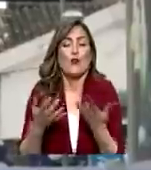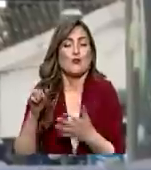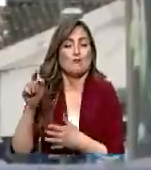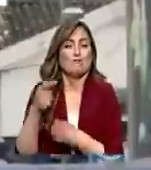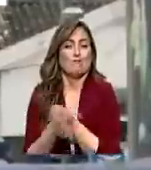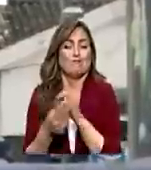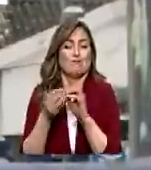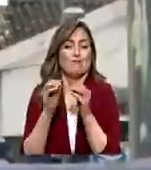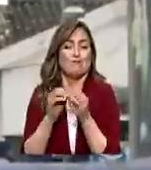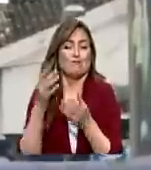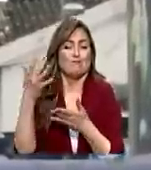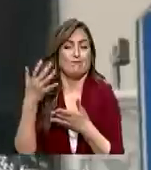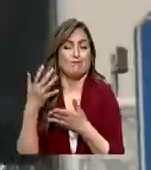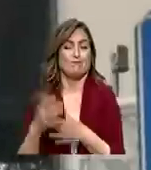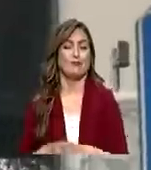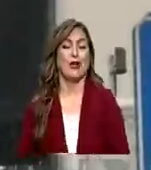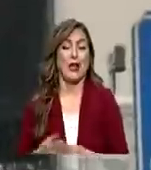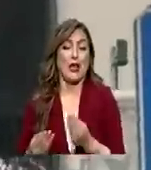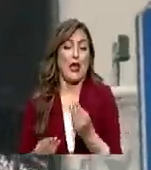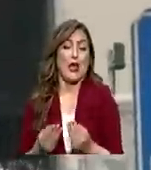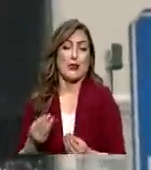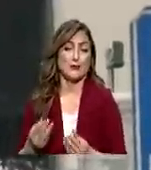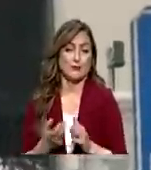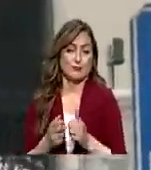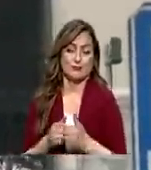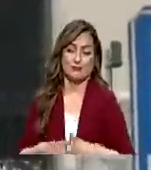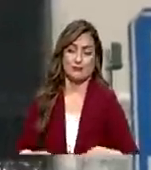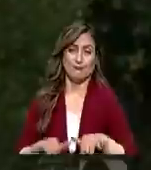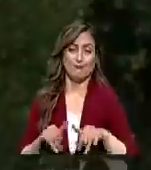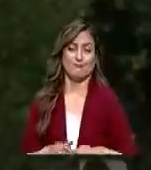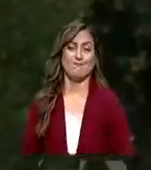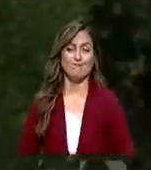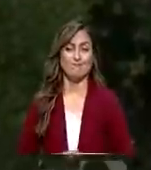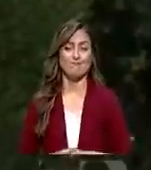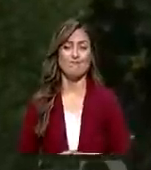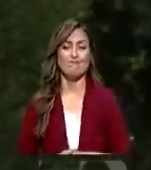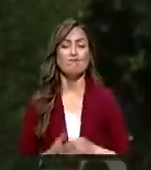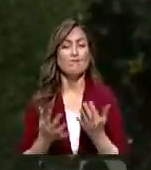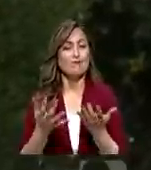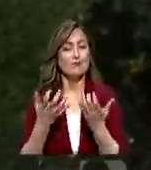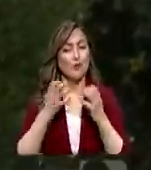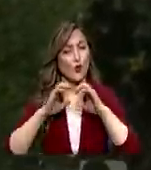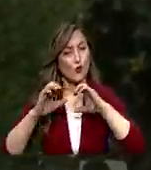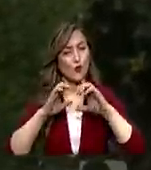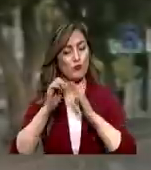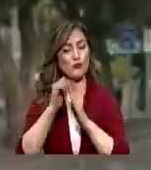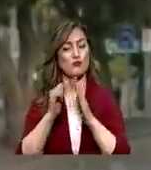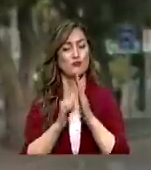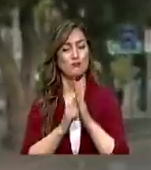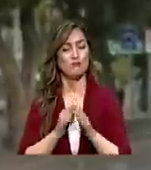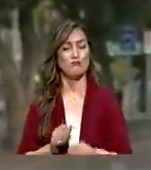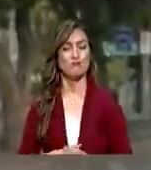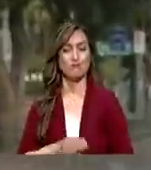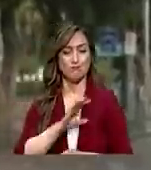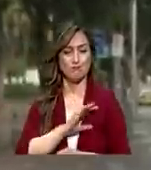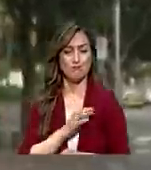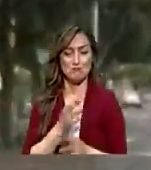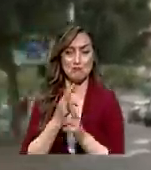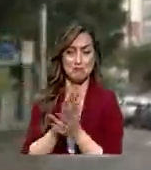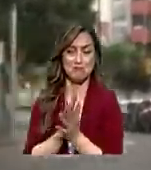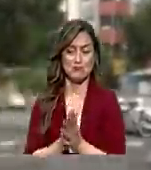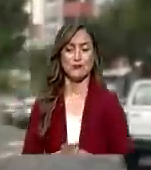sido sancionados y qué medidas se tomarán ya que el problema persiste, intentamos comunicarnos con la AMC. Sin tener una